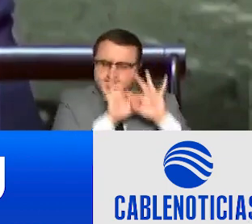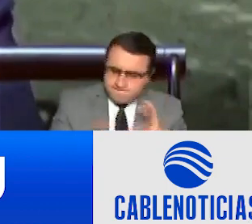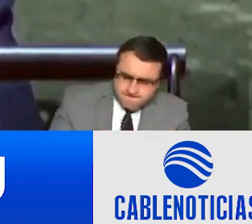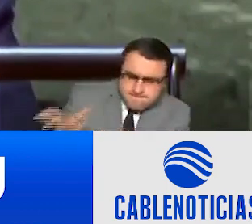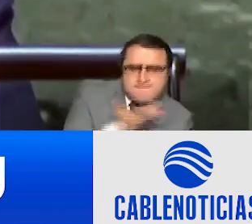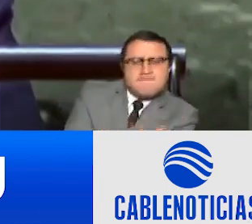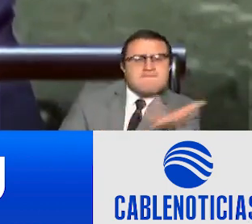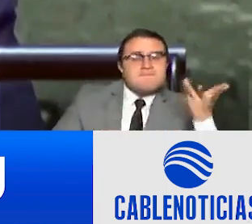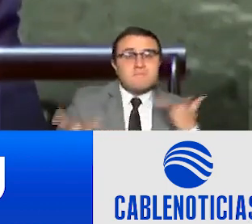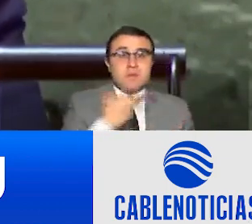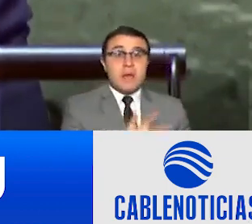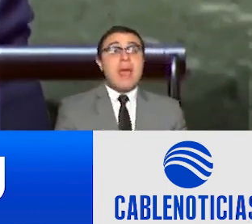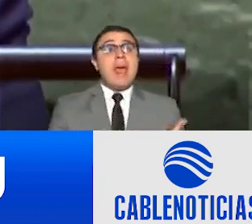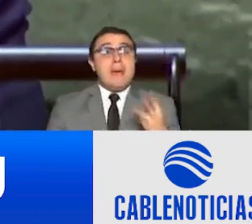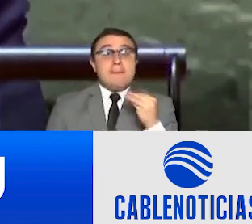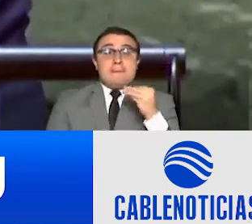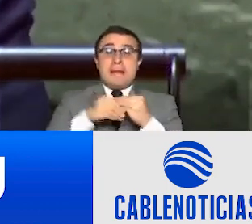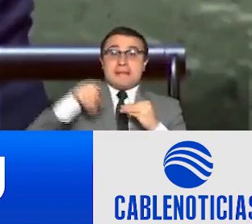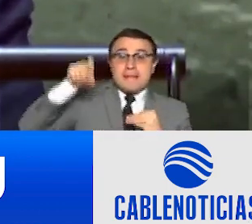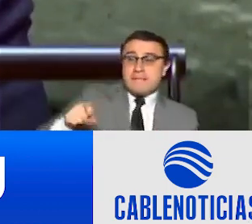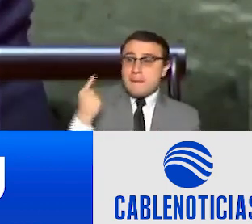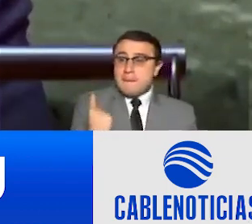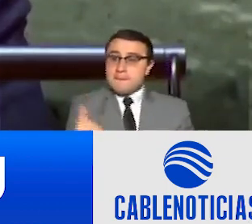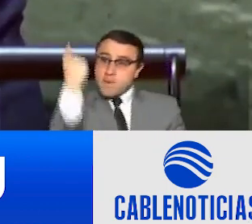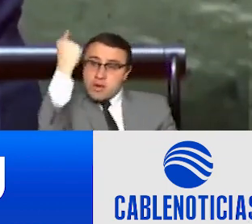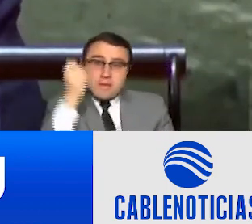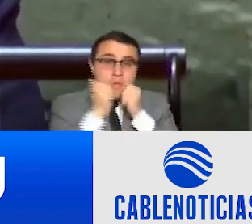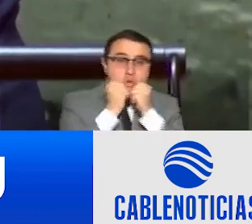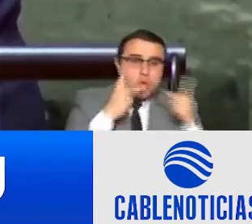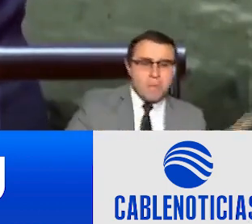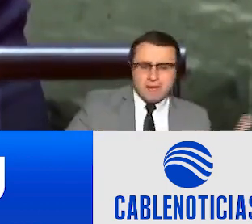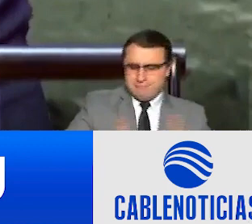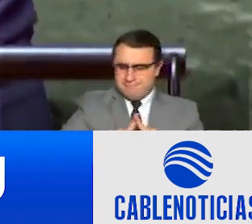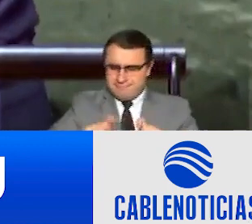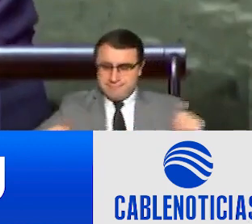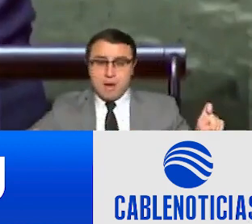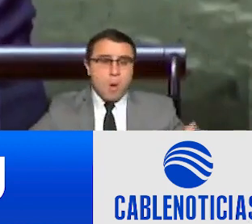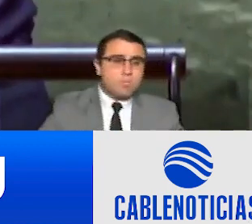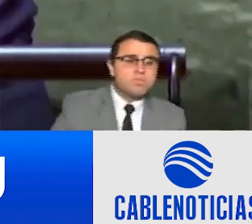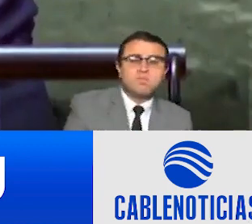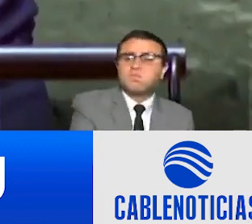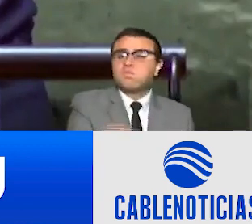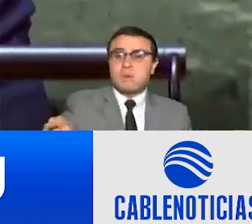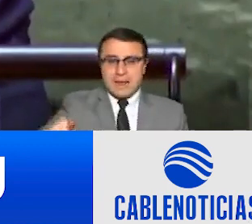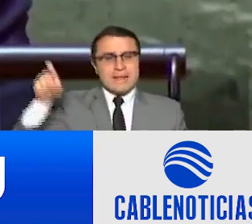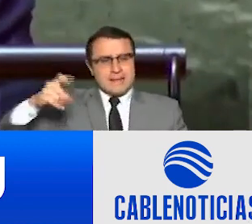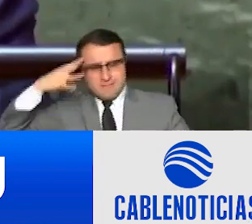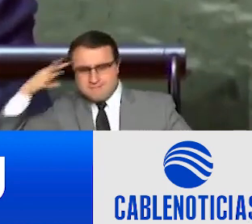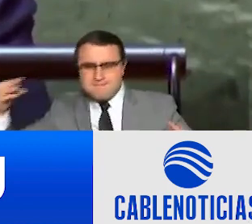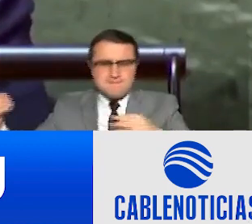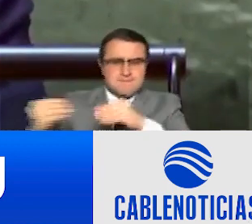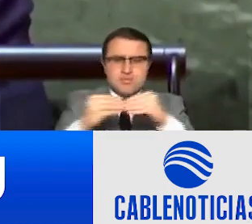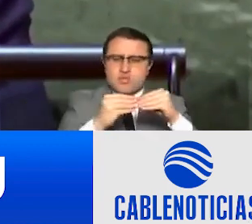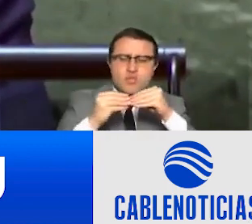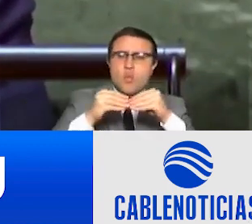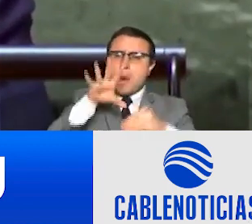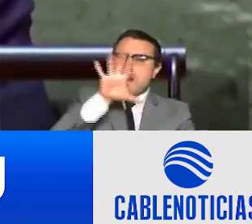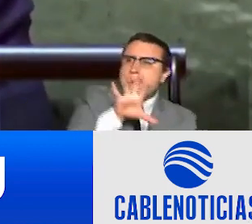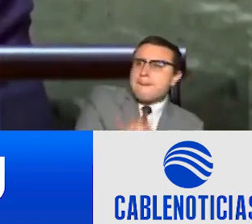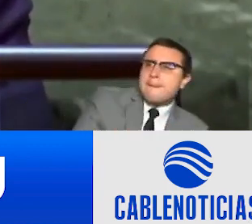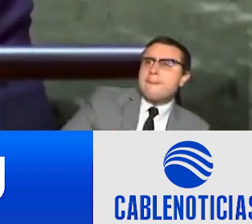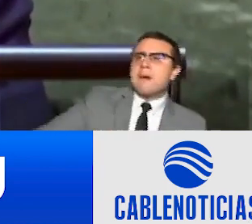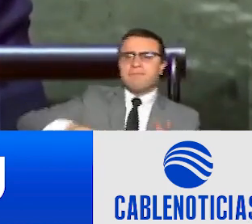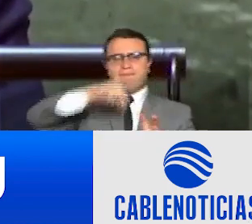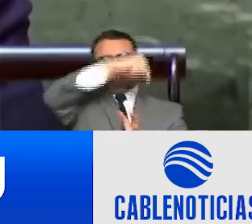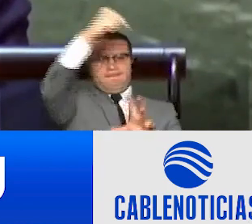de la diversidad política y humana, que en los estados se puede concretar y en los movimientos sociales